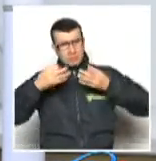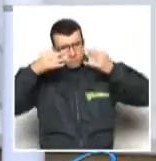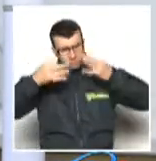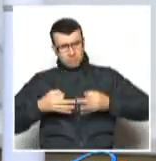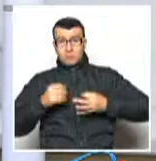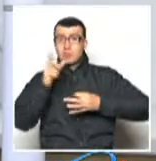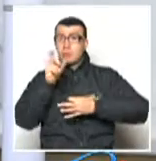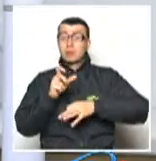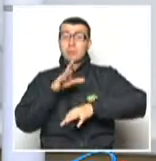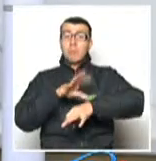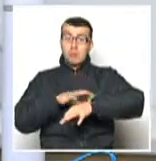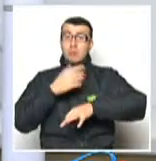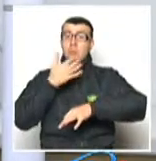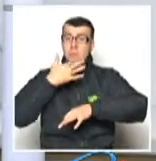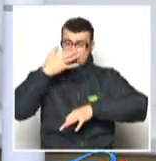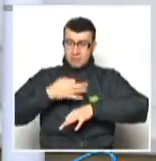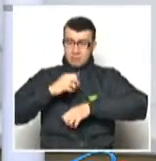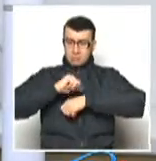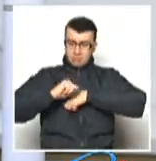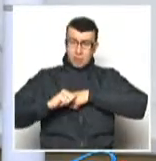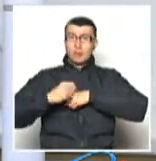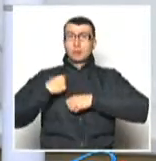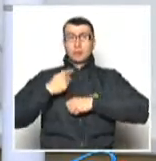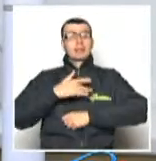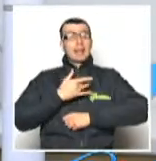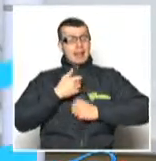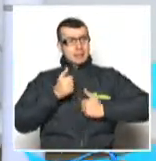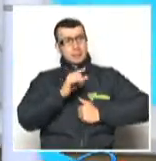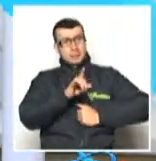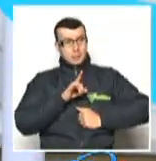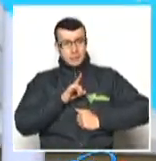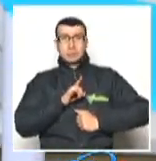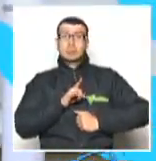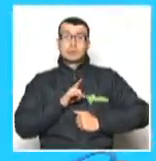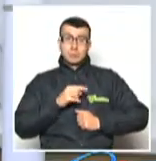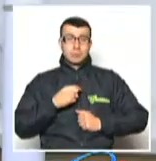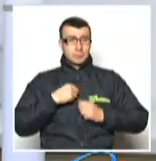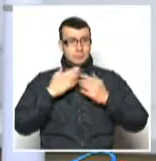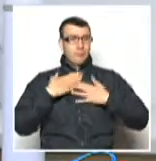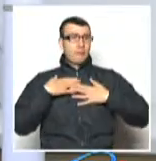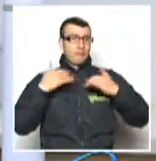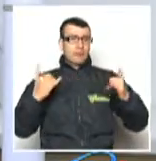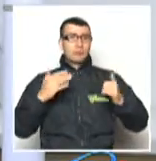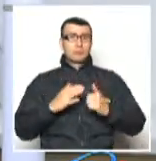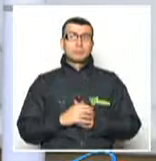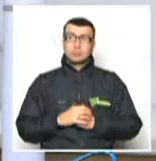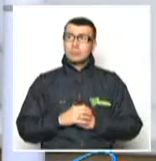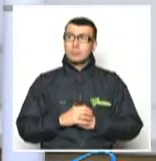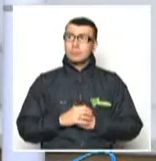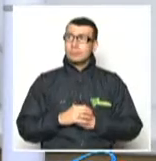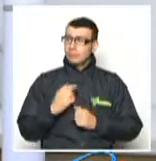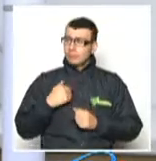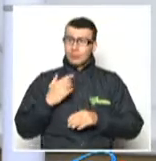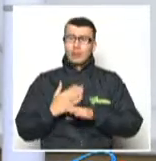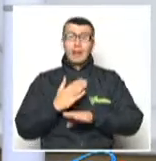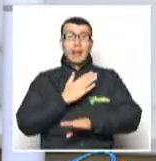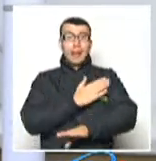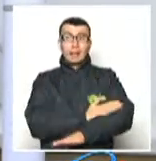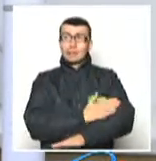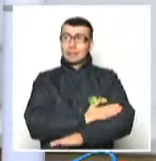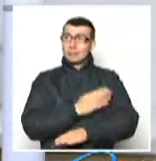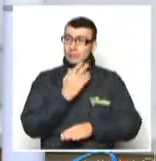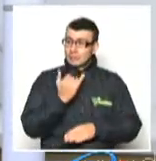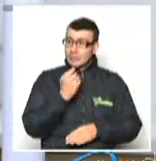de estar tranquilo y de sentirme bien. Por eso yo soy muy, muy feliz. Antes de la cirugía con el